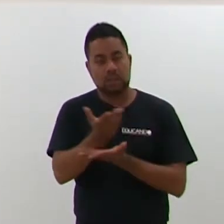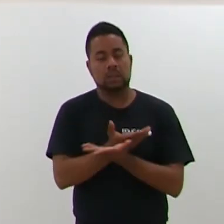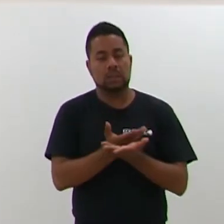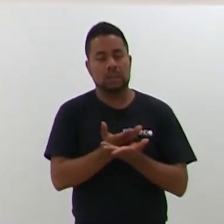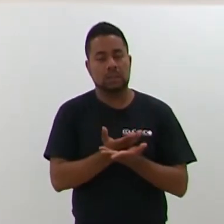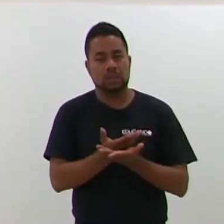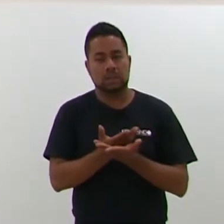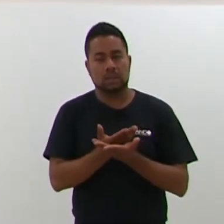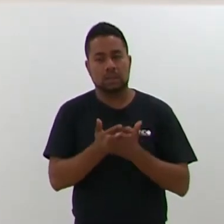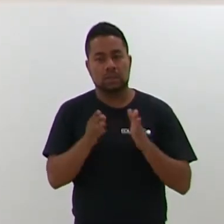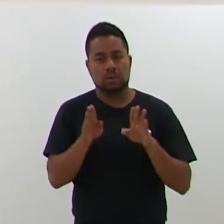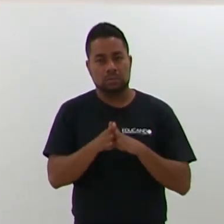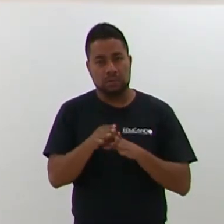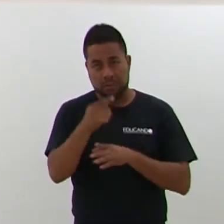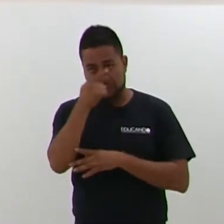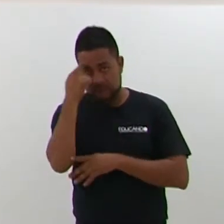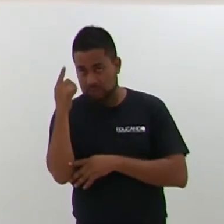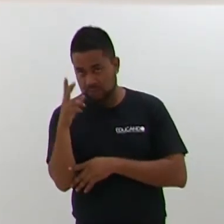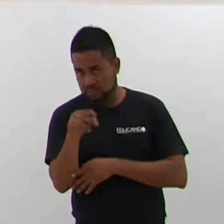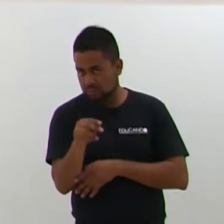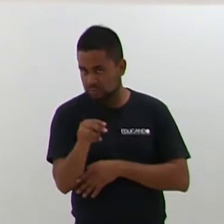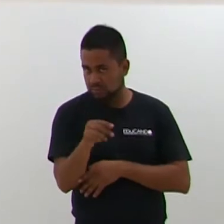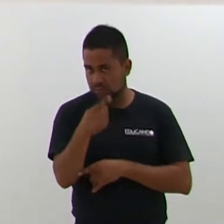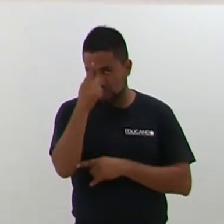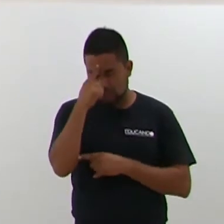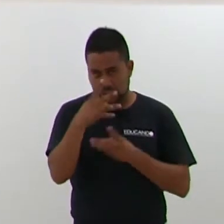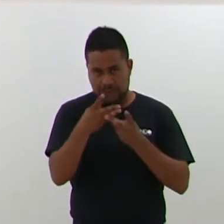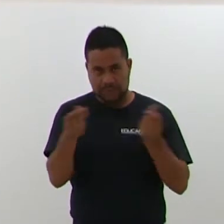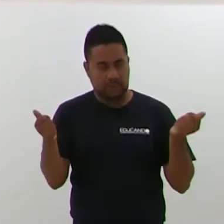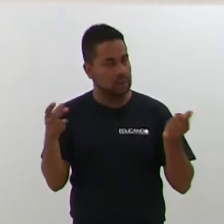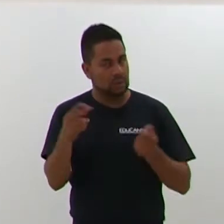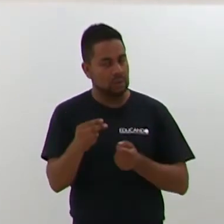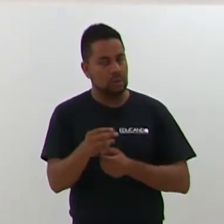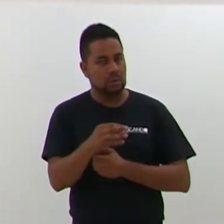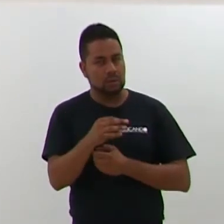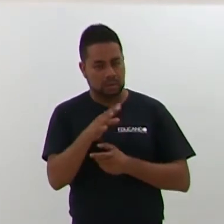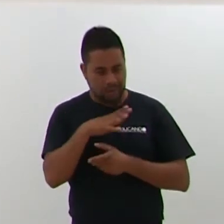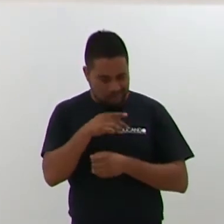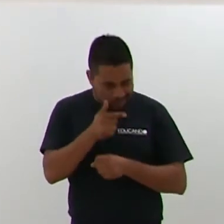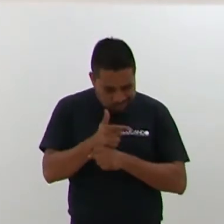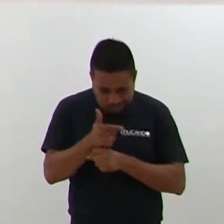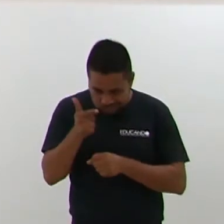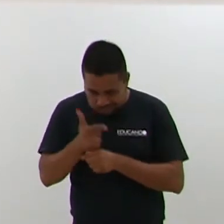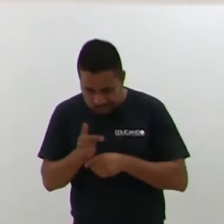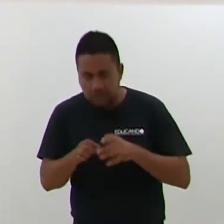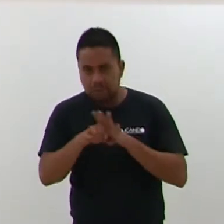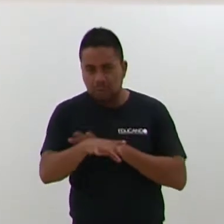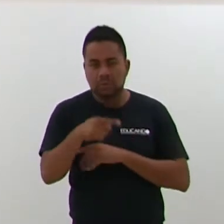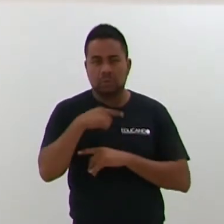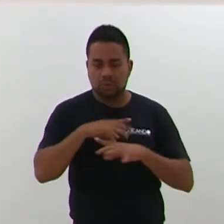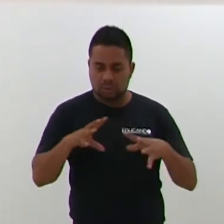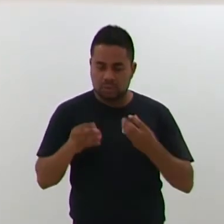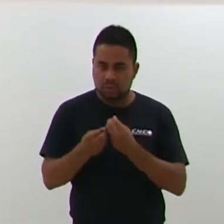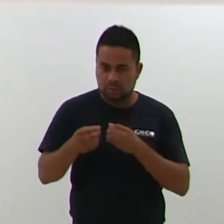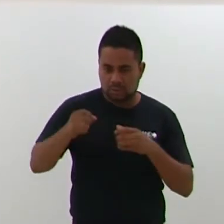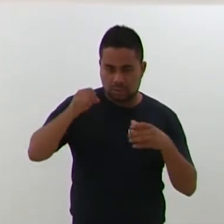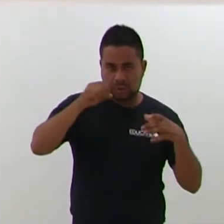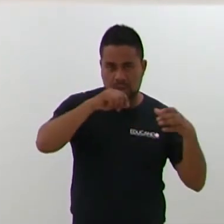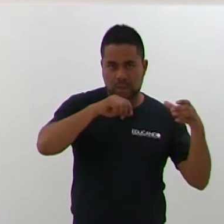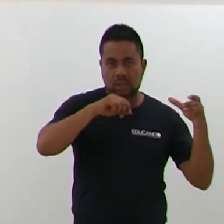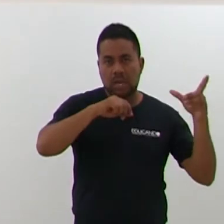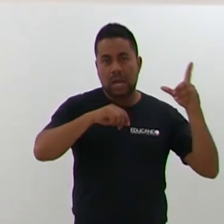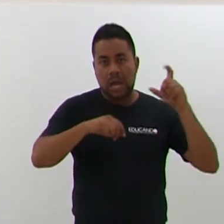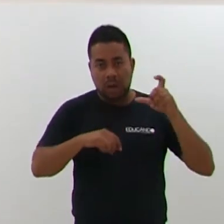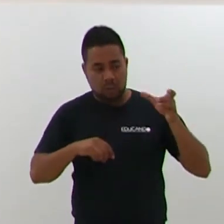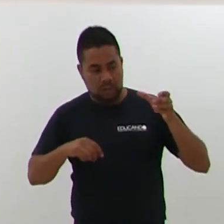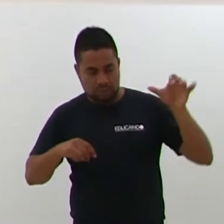que no es fácil, fíjense bien, de disolver, que se pueden ver los elementos. Por ejemplo, si yo junto el agua con el